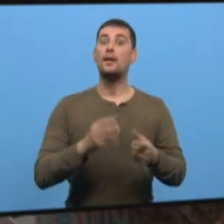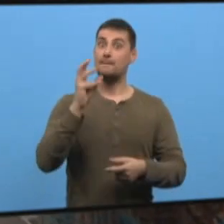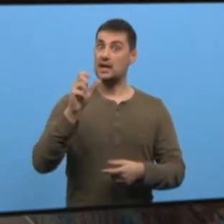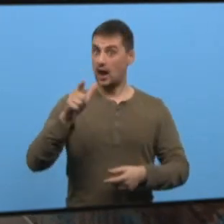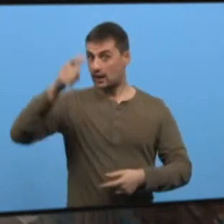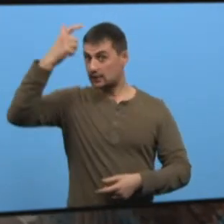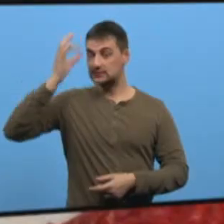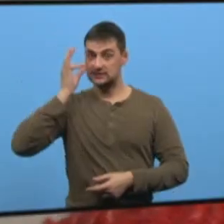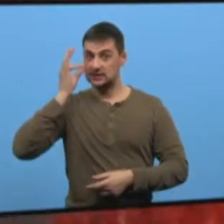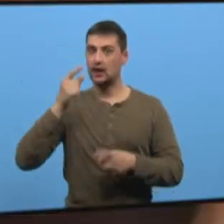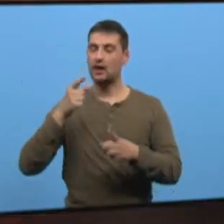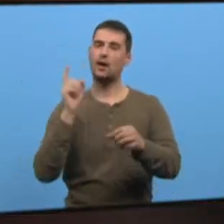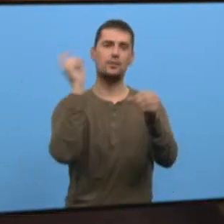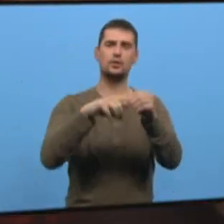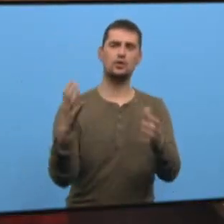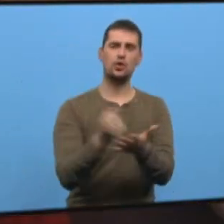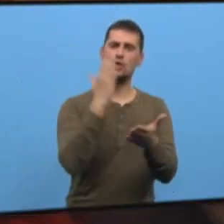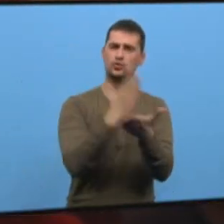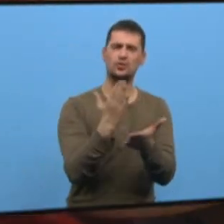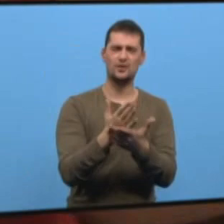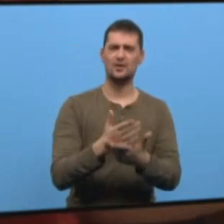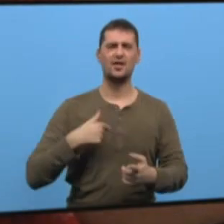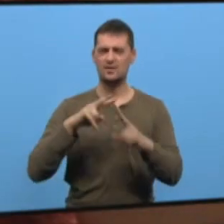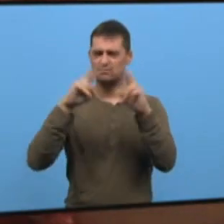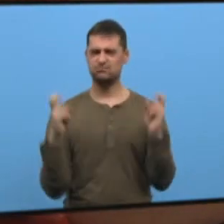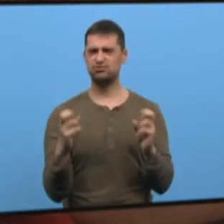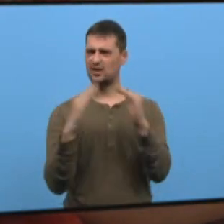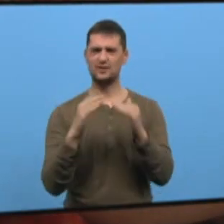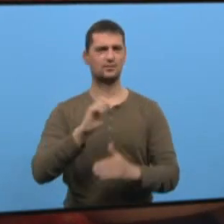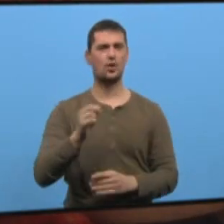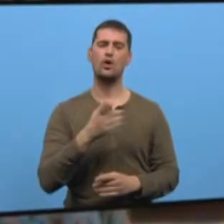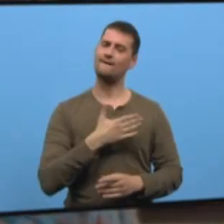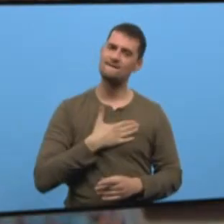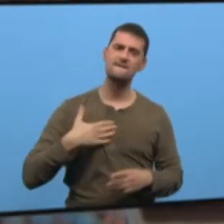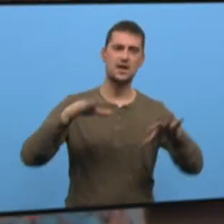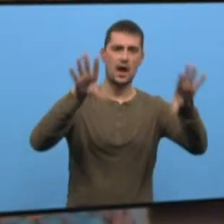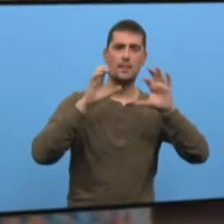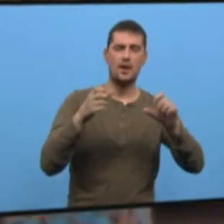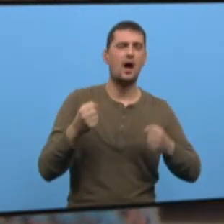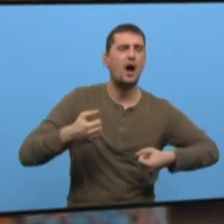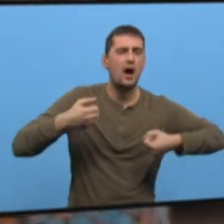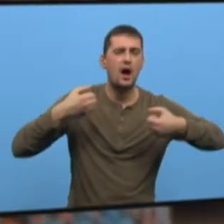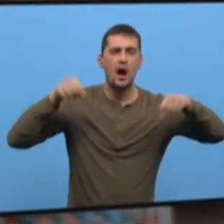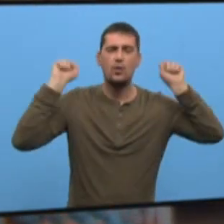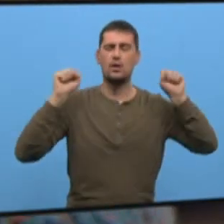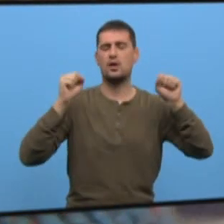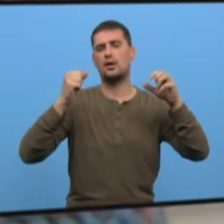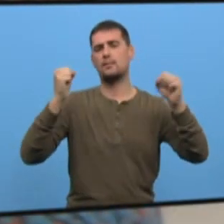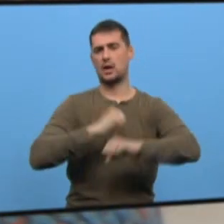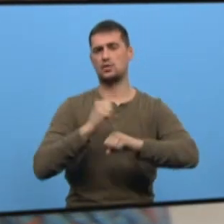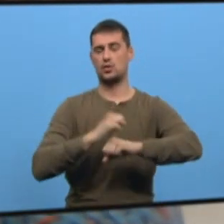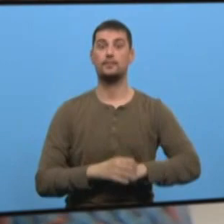cursos de obradoiros quee quere quedar casa e pensa que sempre se aprende de todo por muy mayor que un